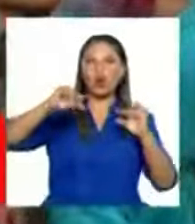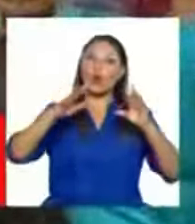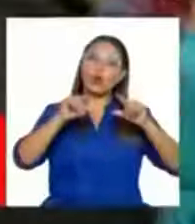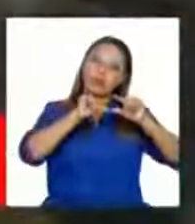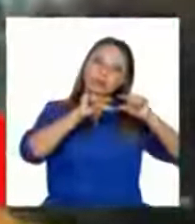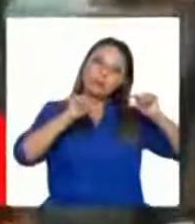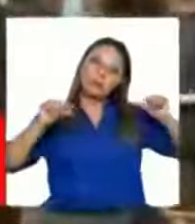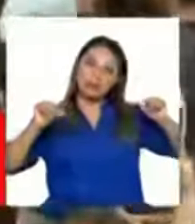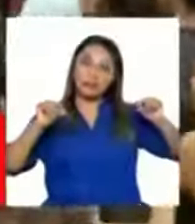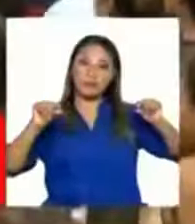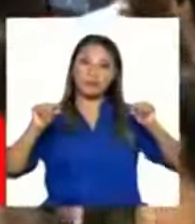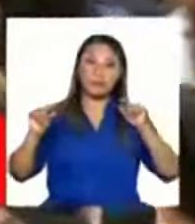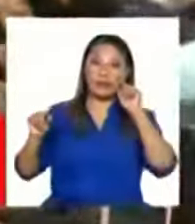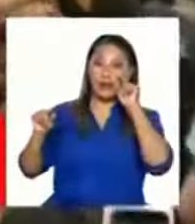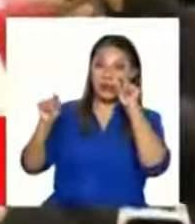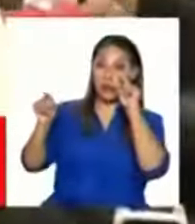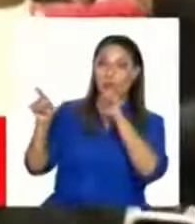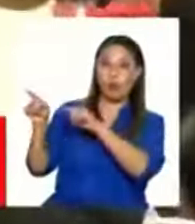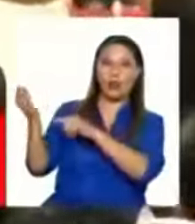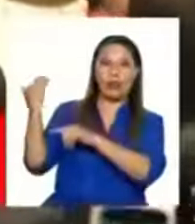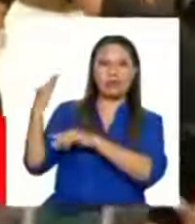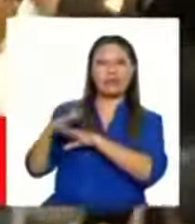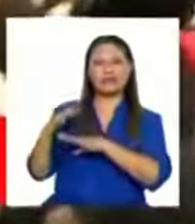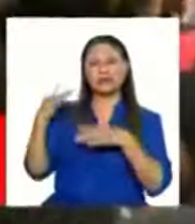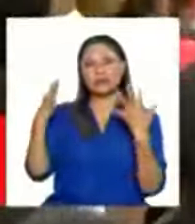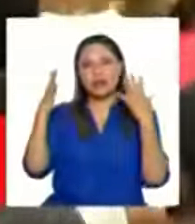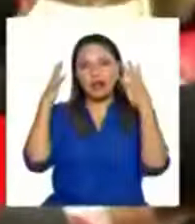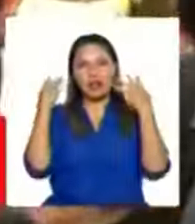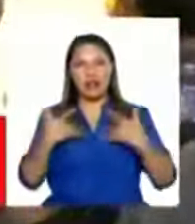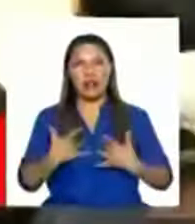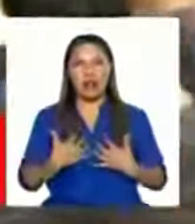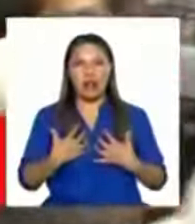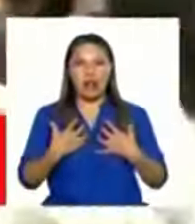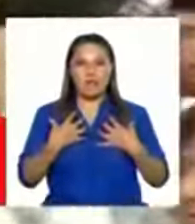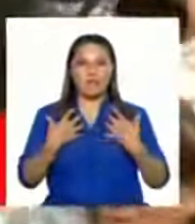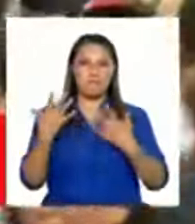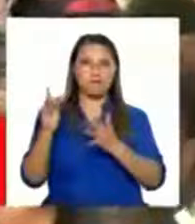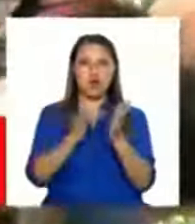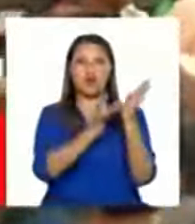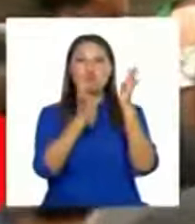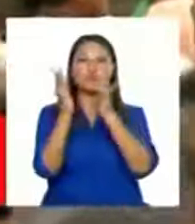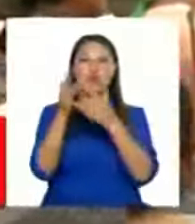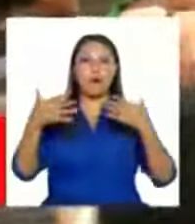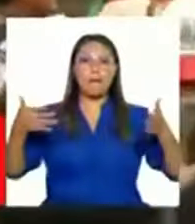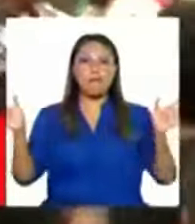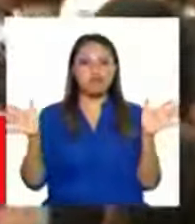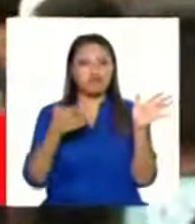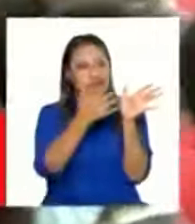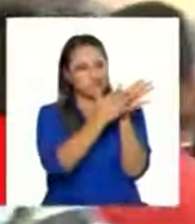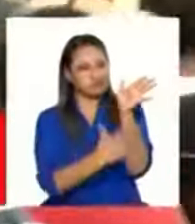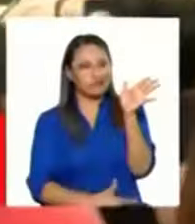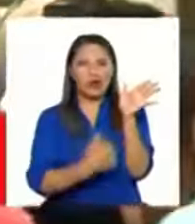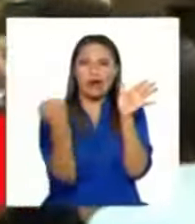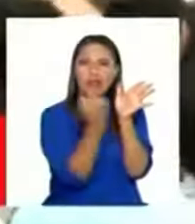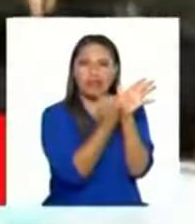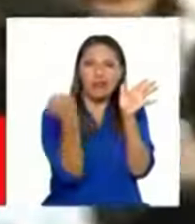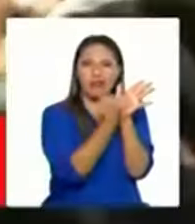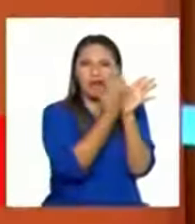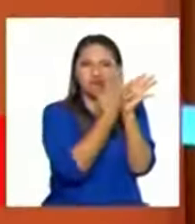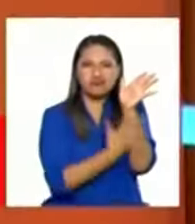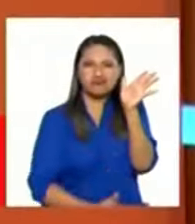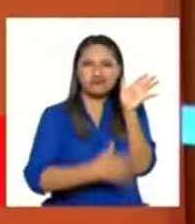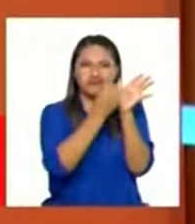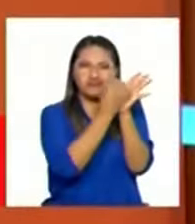emérito indicó que en la cruz Jesús sufrió un shock hipovolémico por perder más de un litro y medio de sangre tras sus